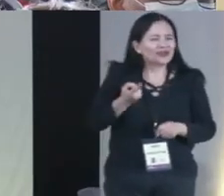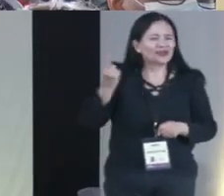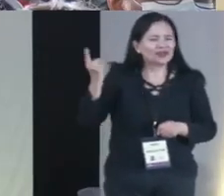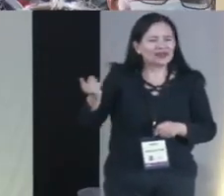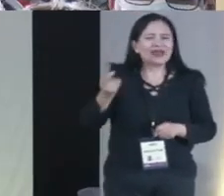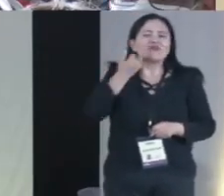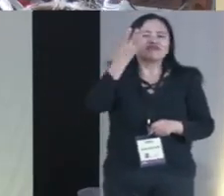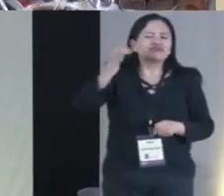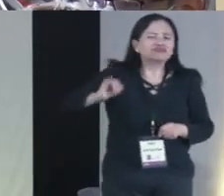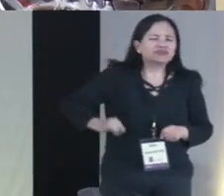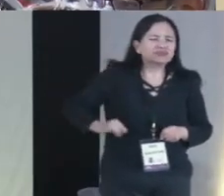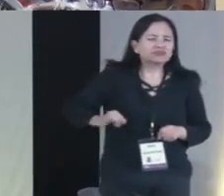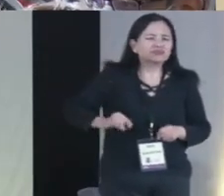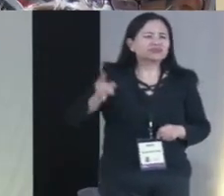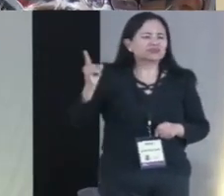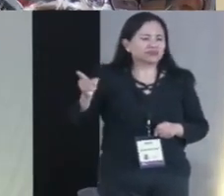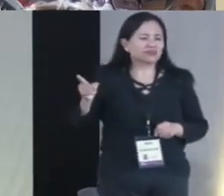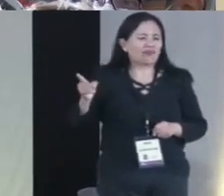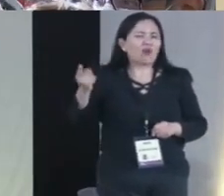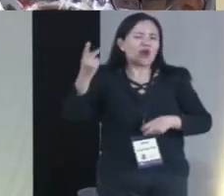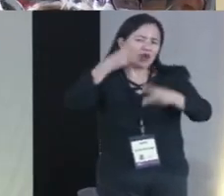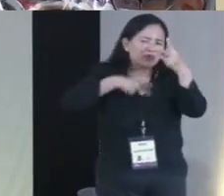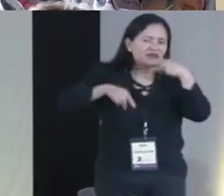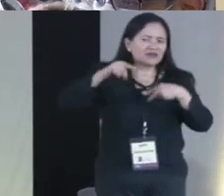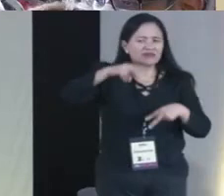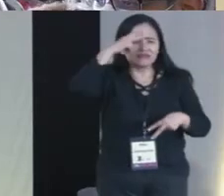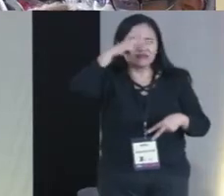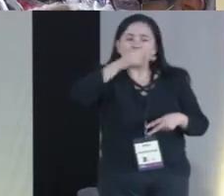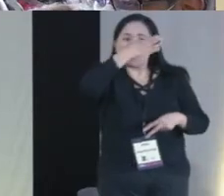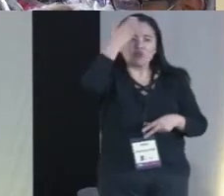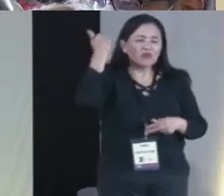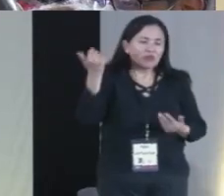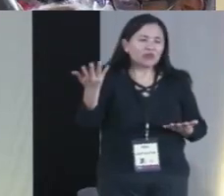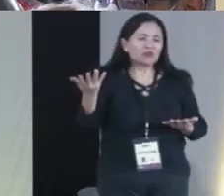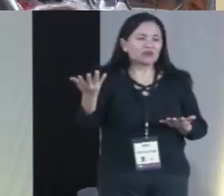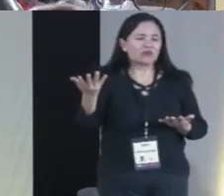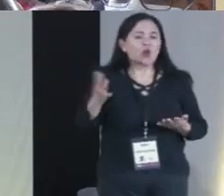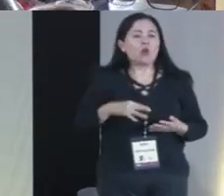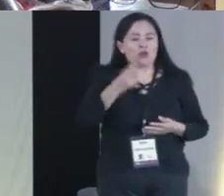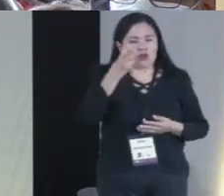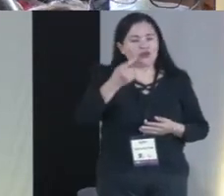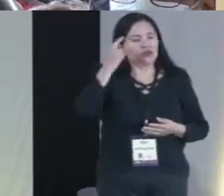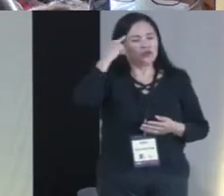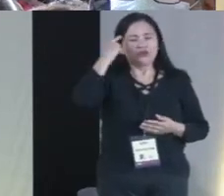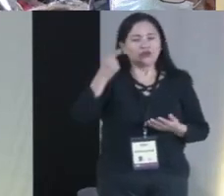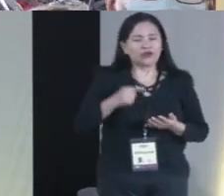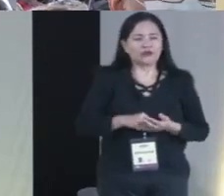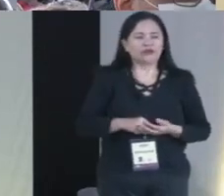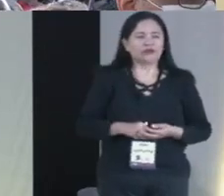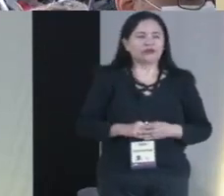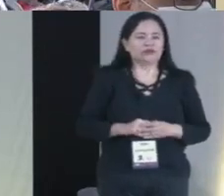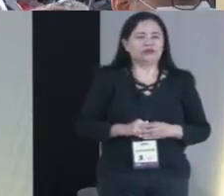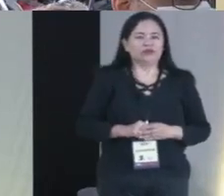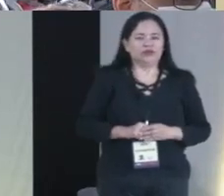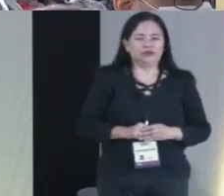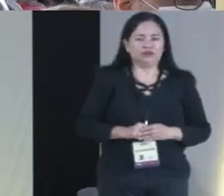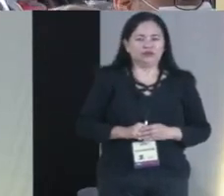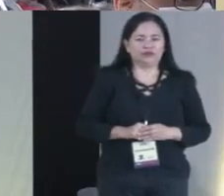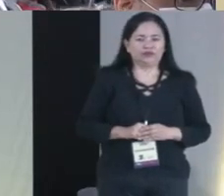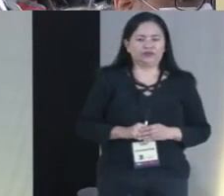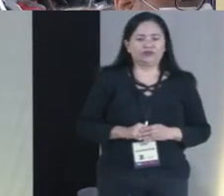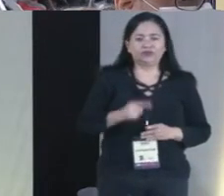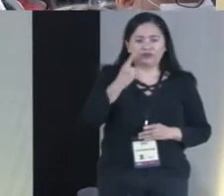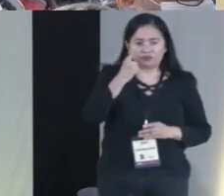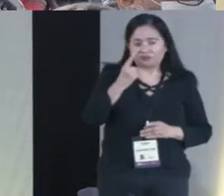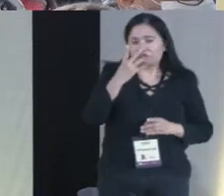o sus intereses al llegar a México. Entonces, yo creo que una de